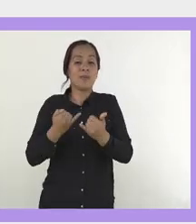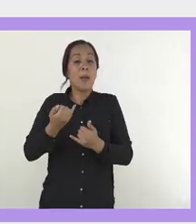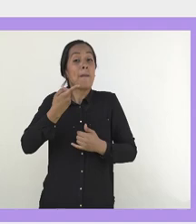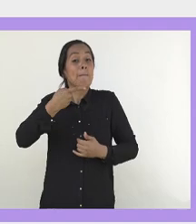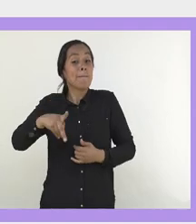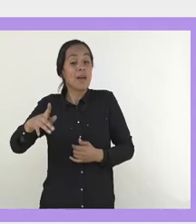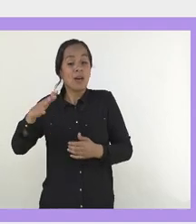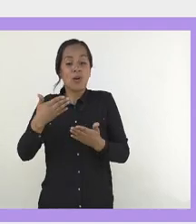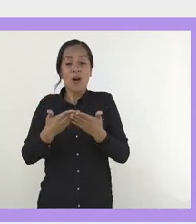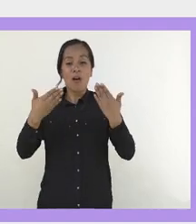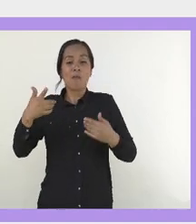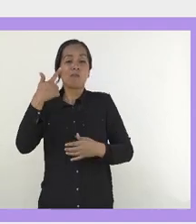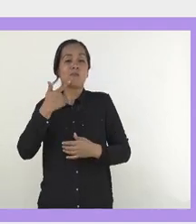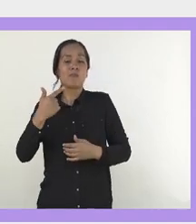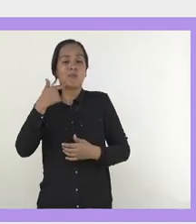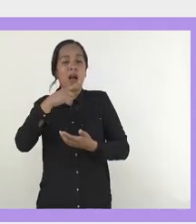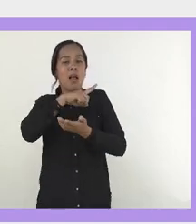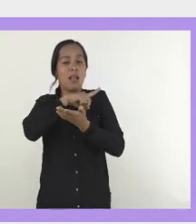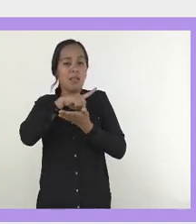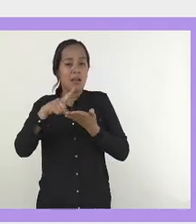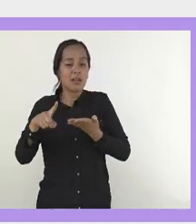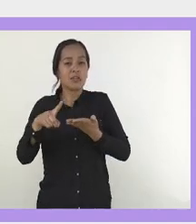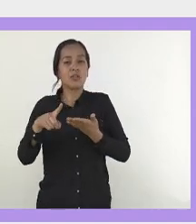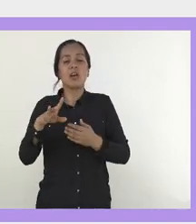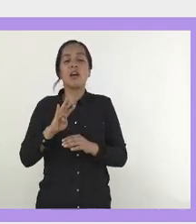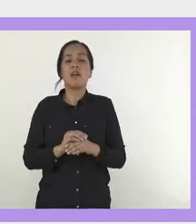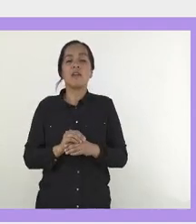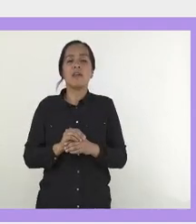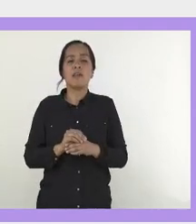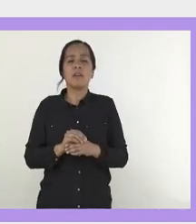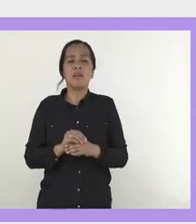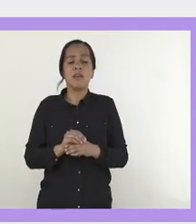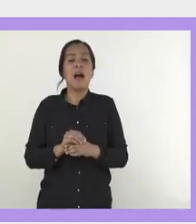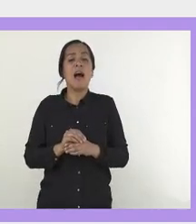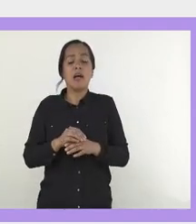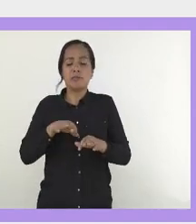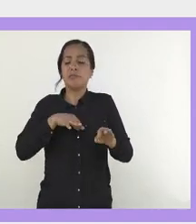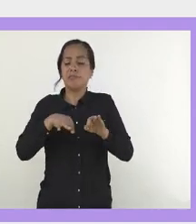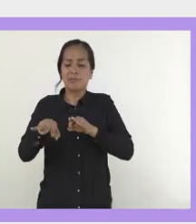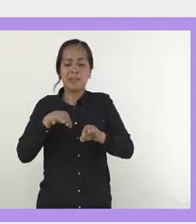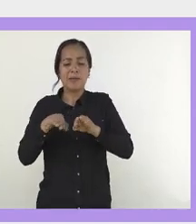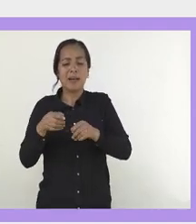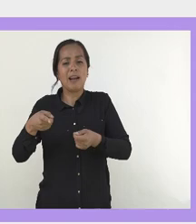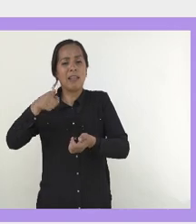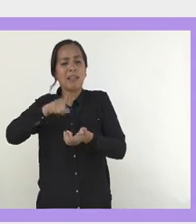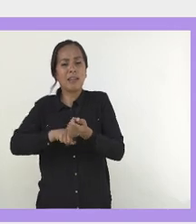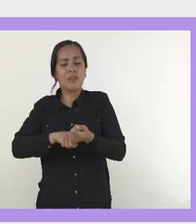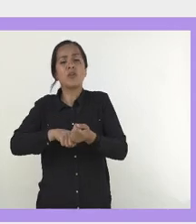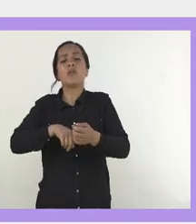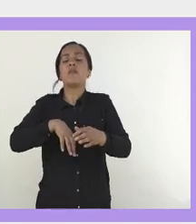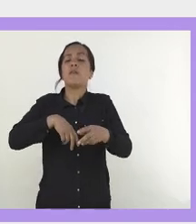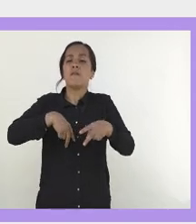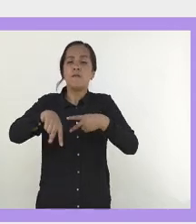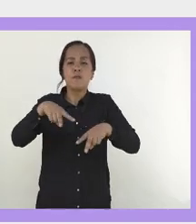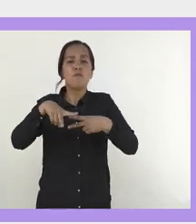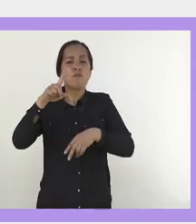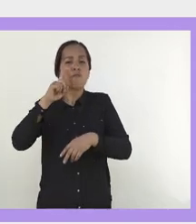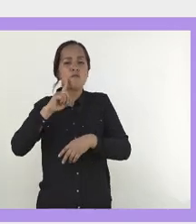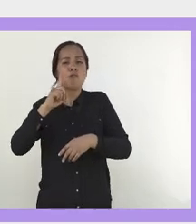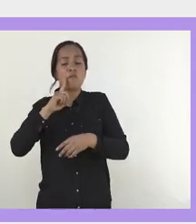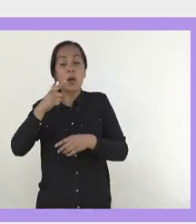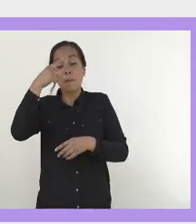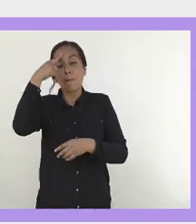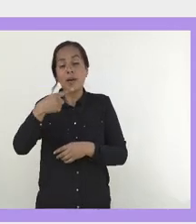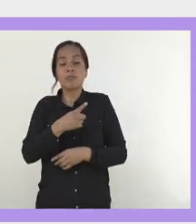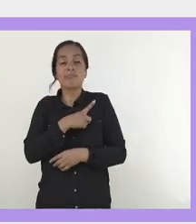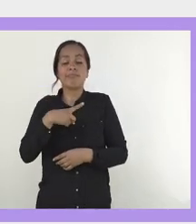por el derecho estamos luchando por el derecho a vivir del fútbol de hacer del fútbol una forma de vida pero para ello nos tenemos que